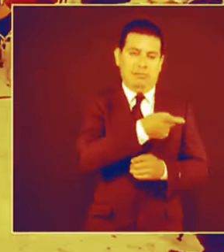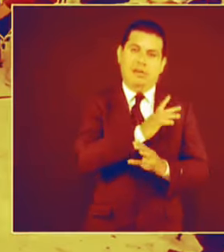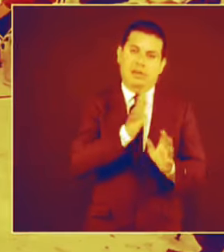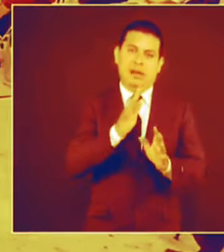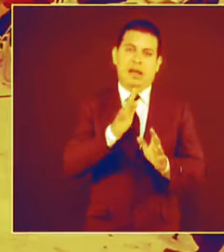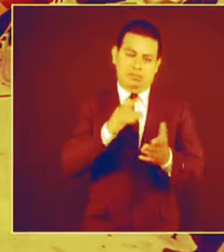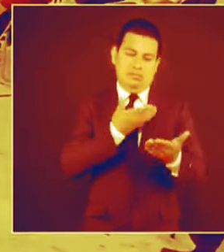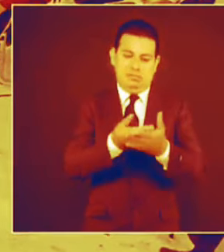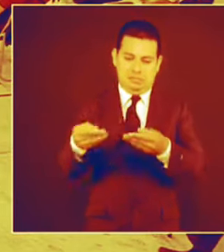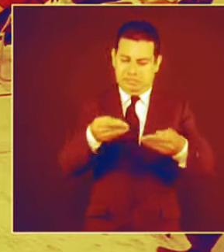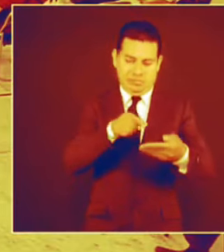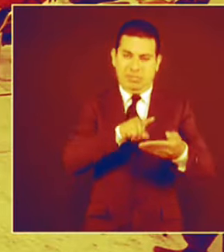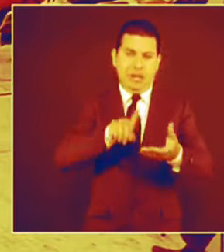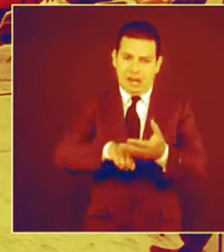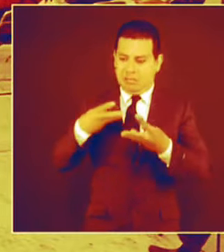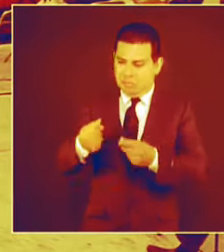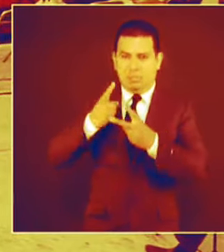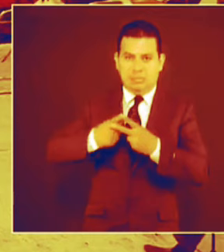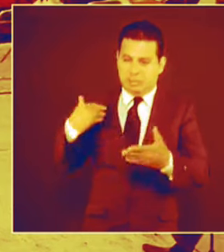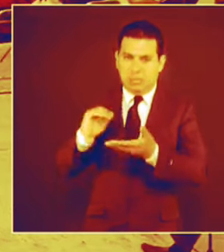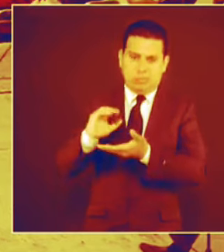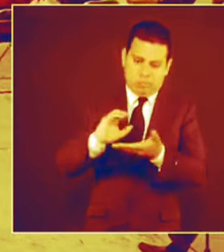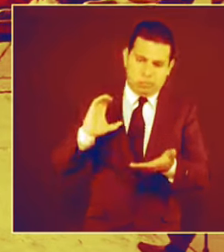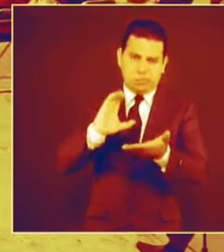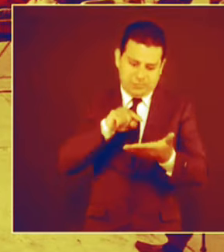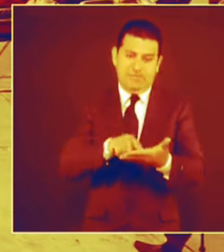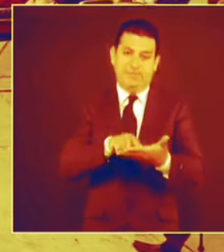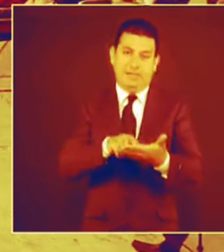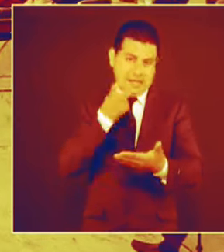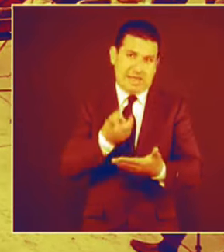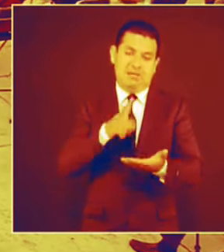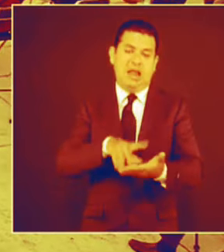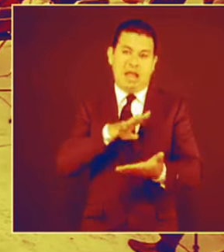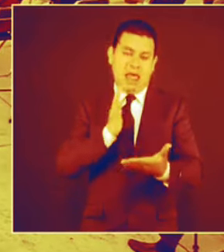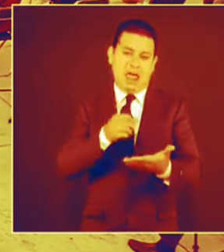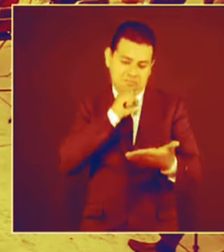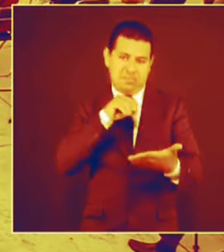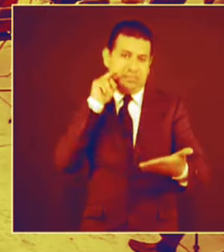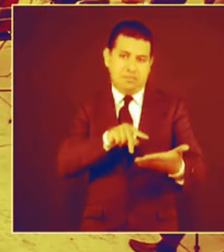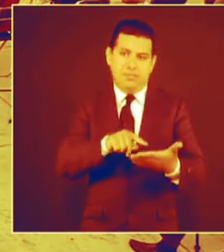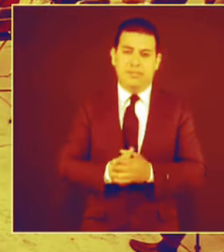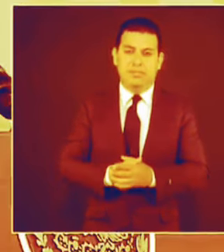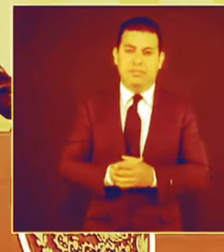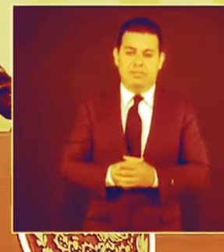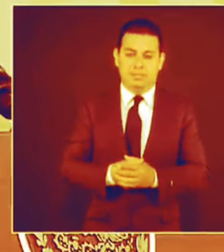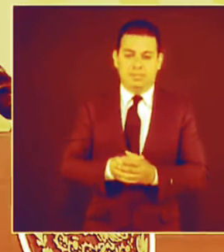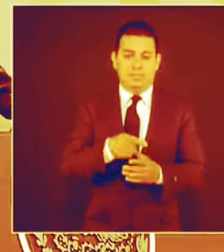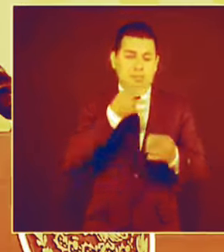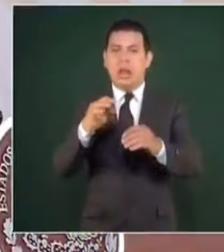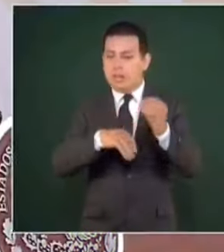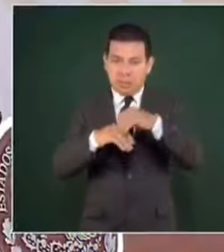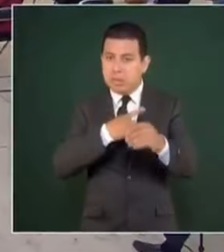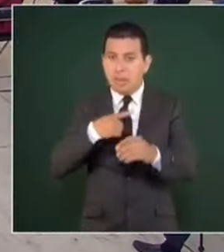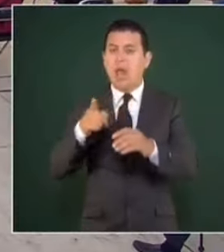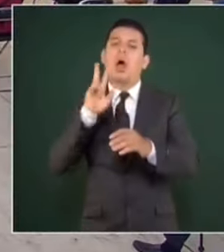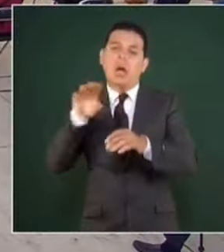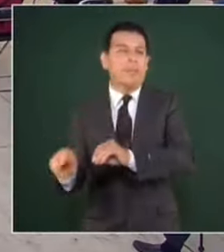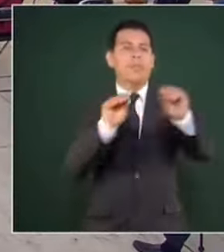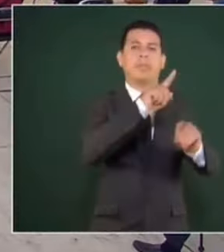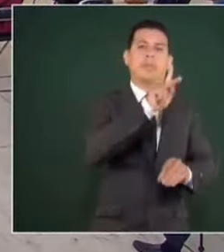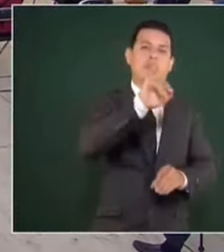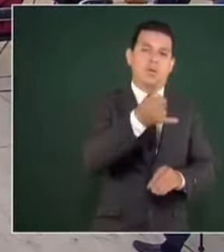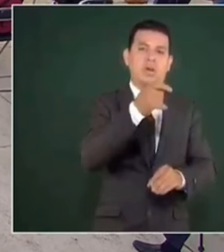cosa juzgada. Todo esto está, o la mayor parte de estos juicios, están en el Poder Judicial. Apúntele